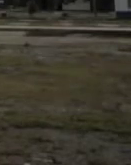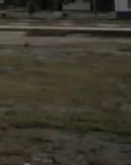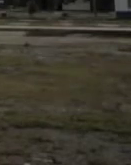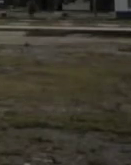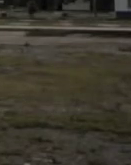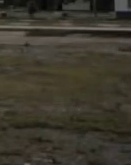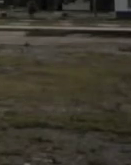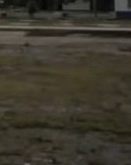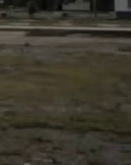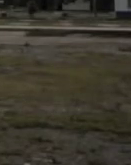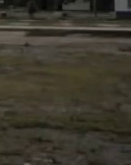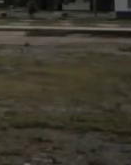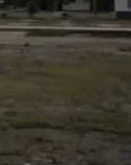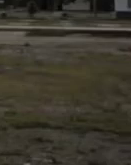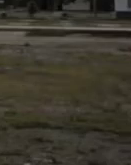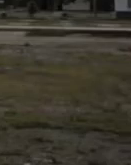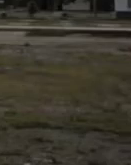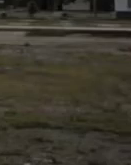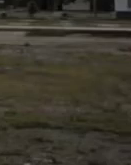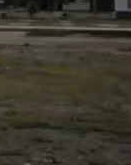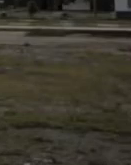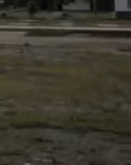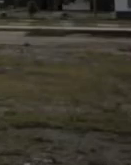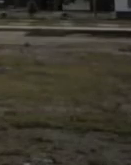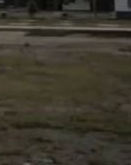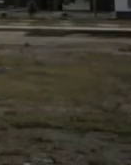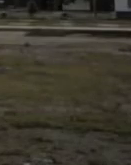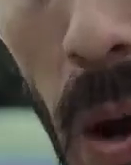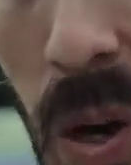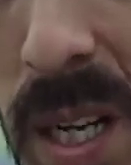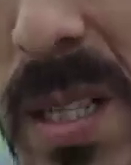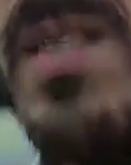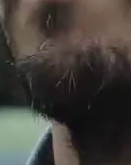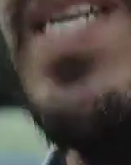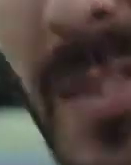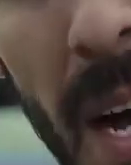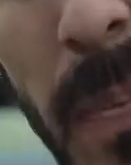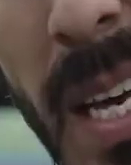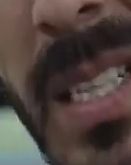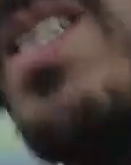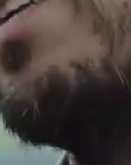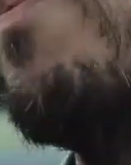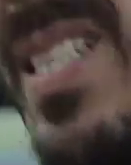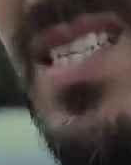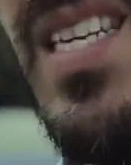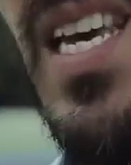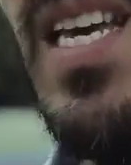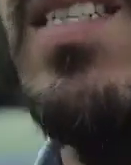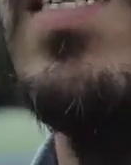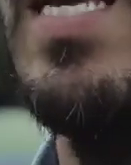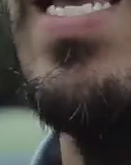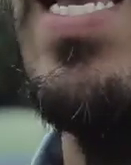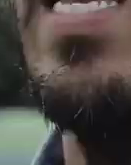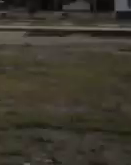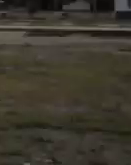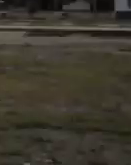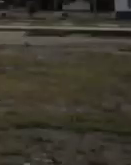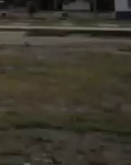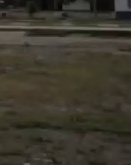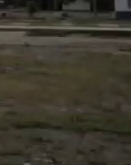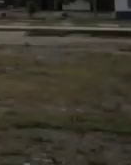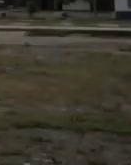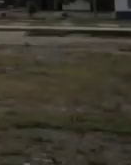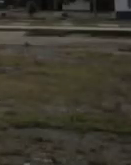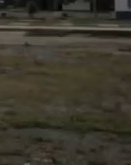carrera y entender que hay otras maneras de hacer las cosas, incluso mejores, más rápidas, más sencillas. Y el curso